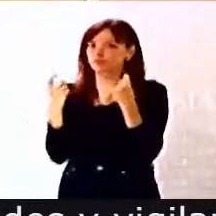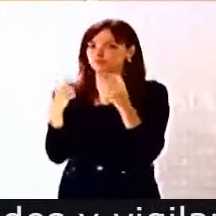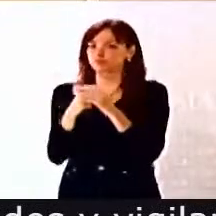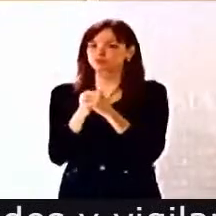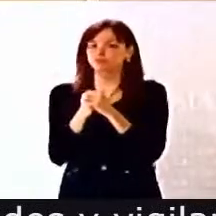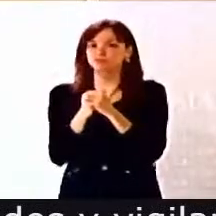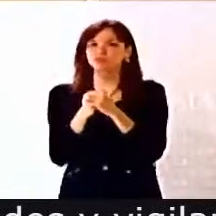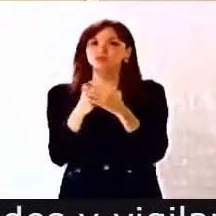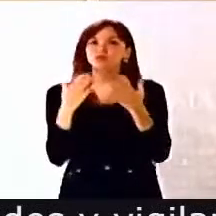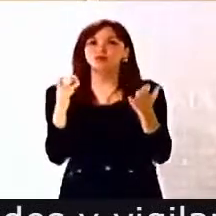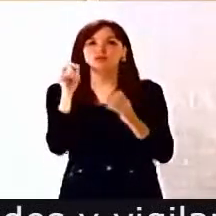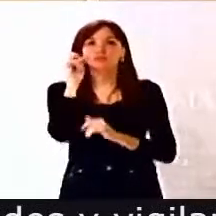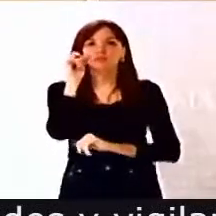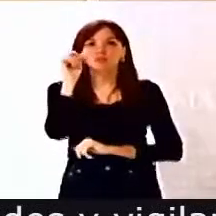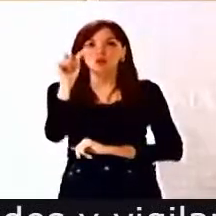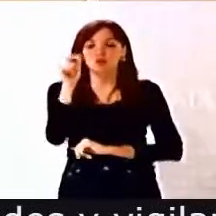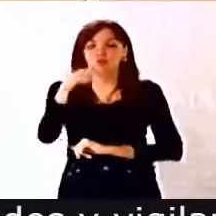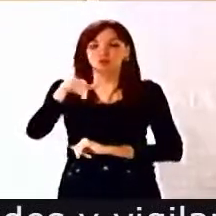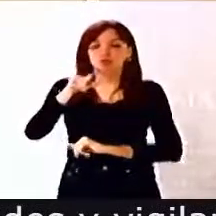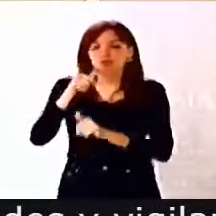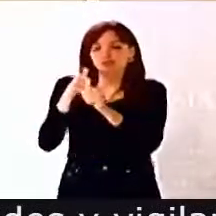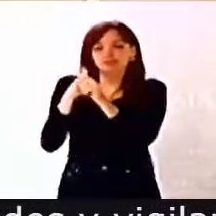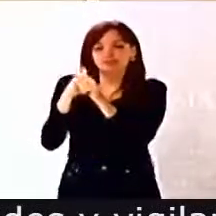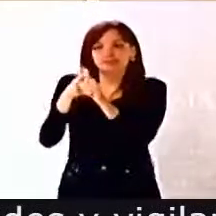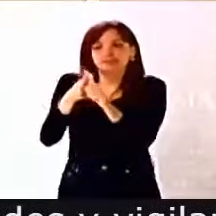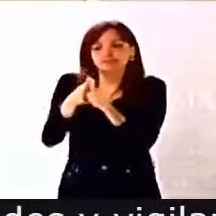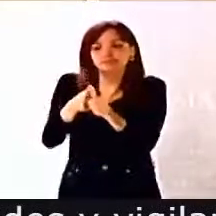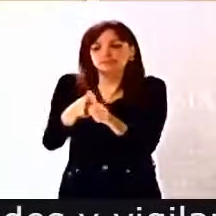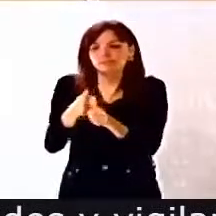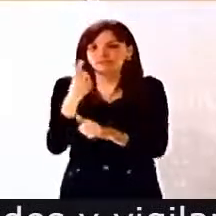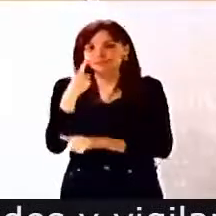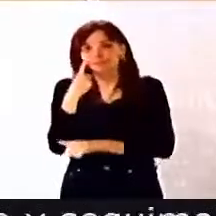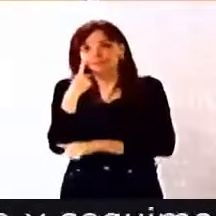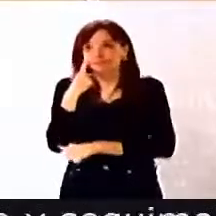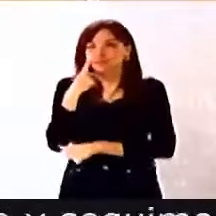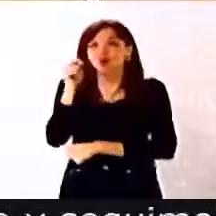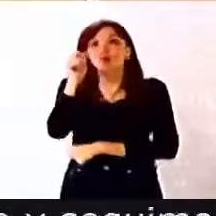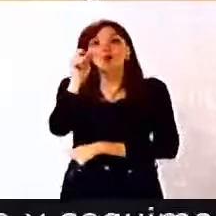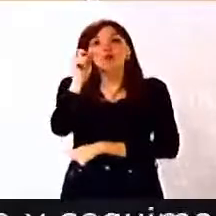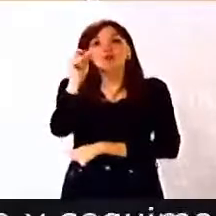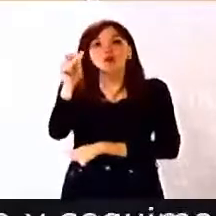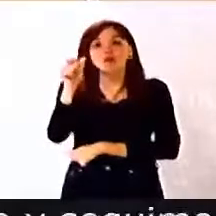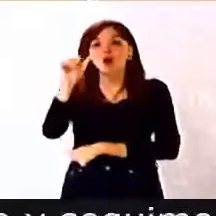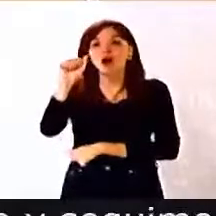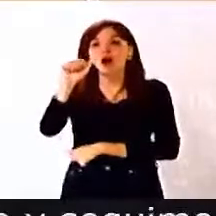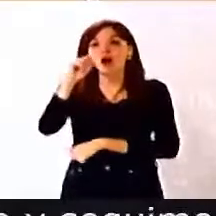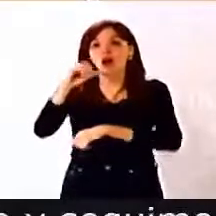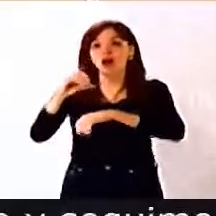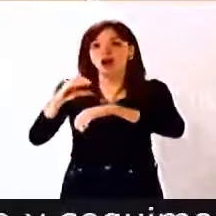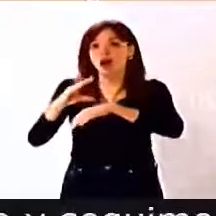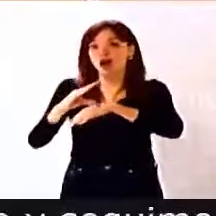Me estoy refiriendo y estamos siguiendo estrechamente las localidades de Aceuchal,